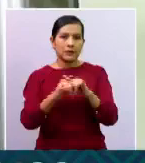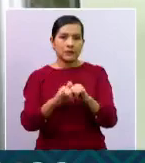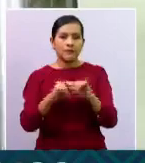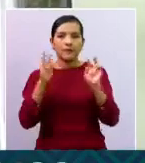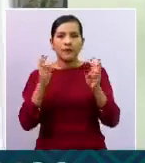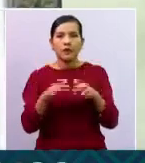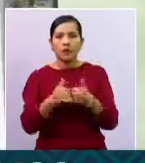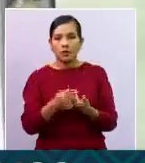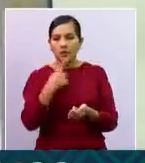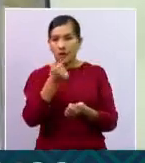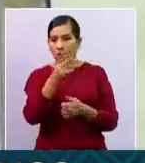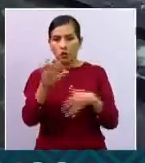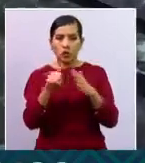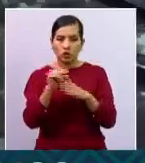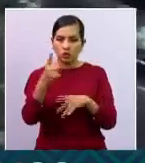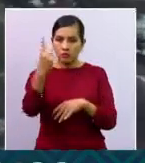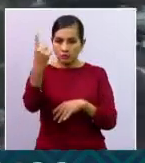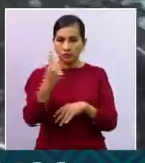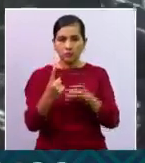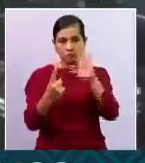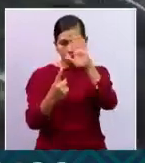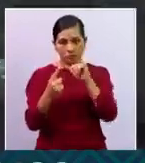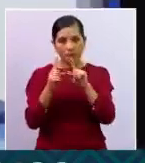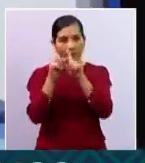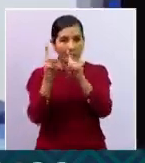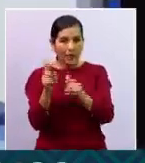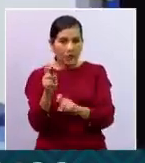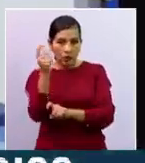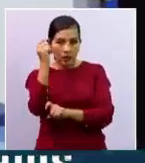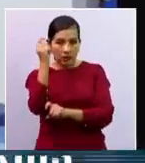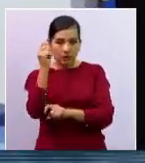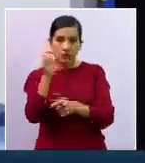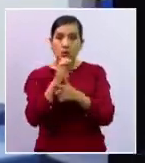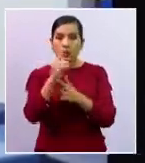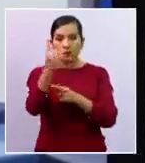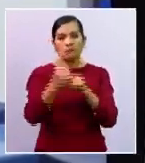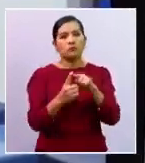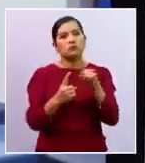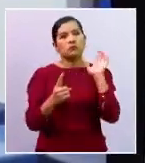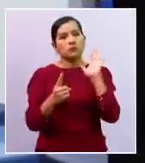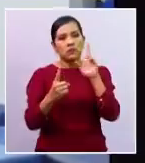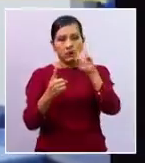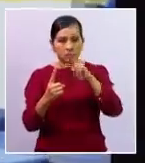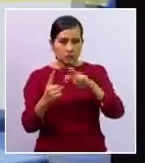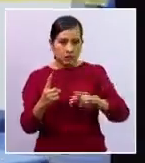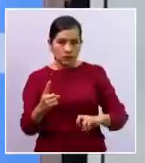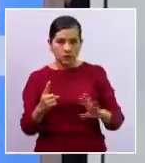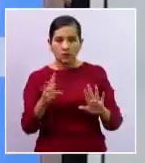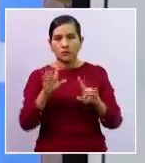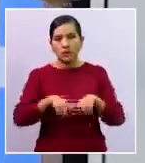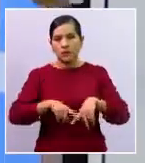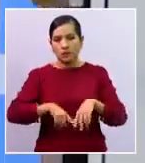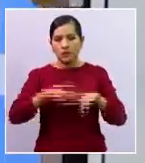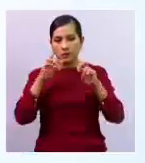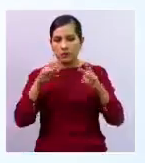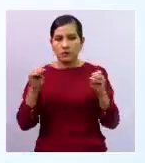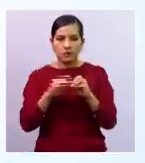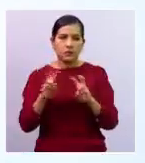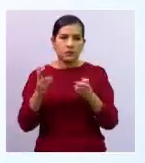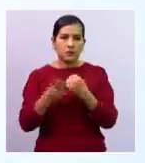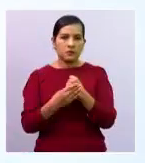serán citados en calidad de testigos o de investigados dentro del proceso que se sigue al ex Banco Fácil.